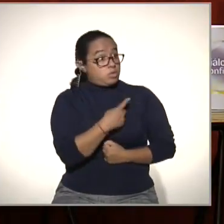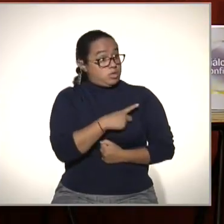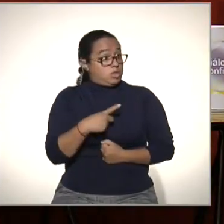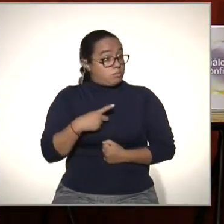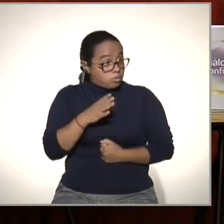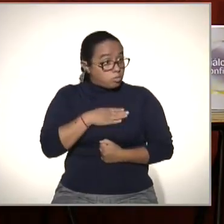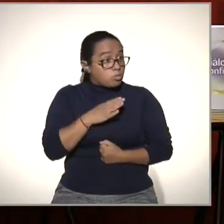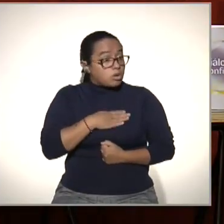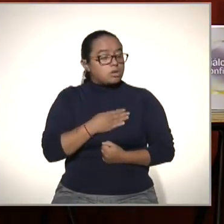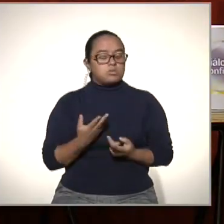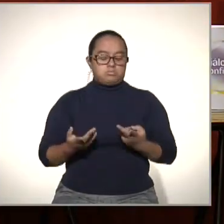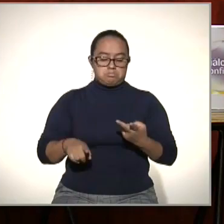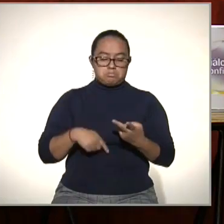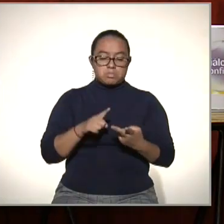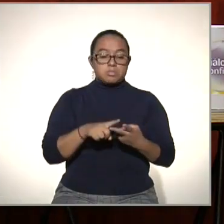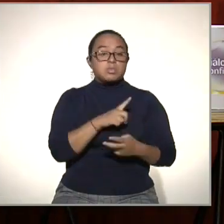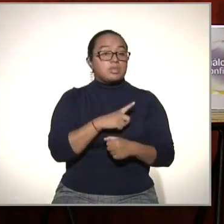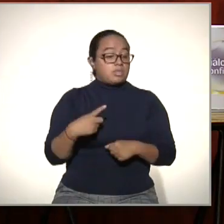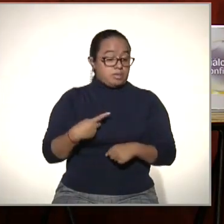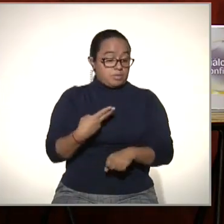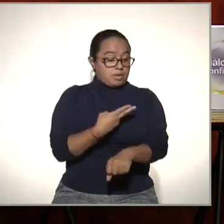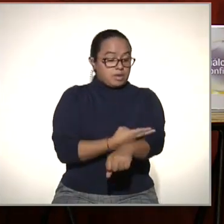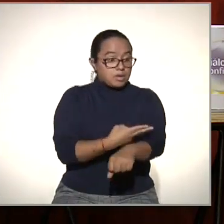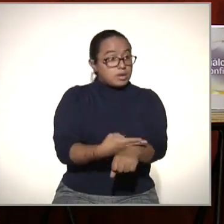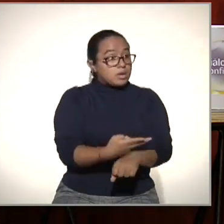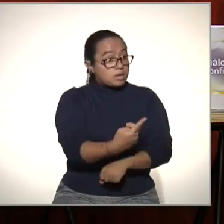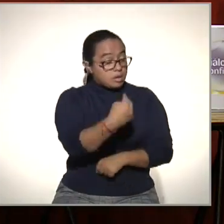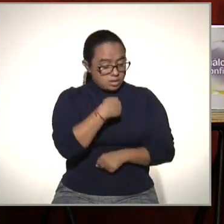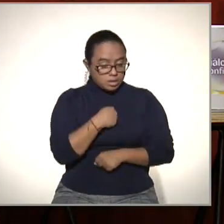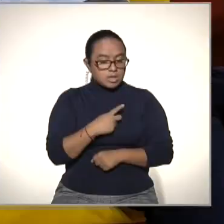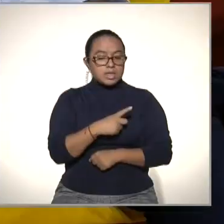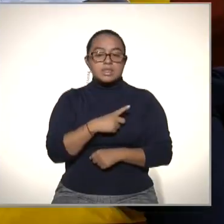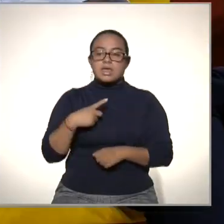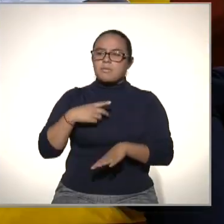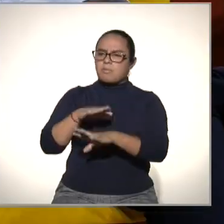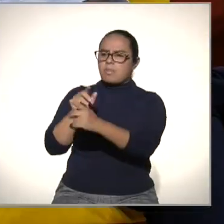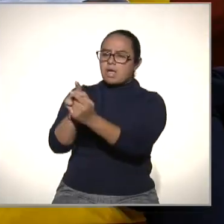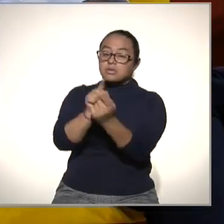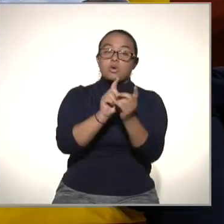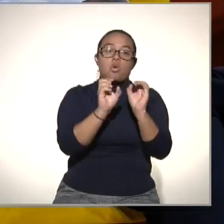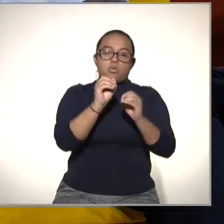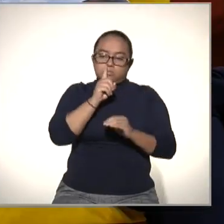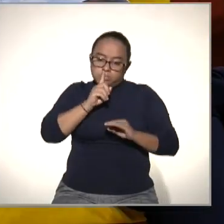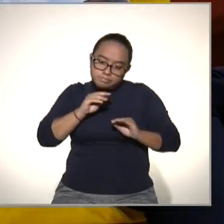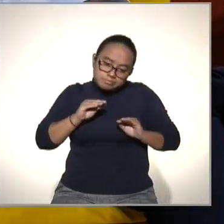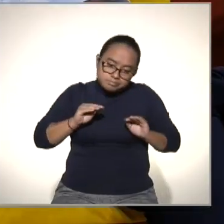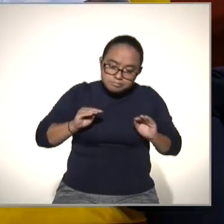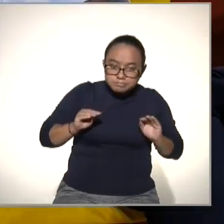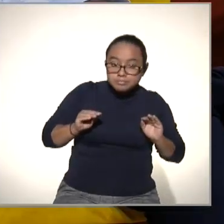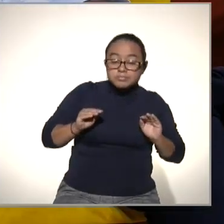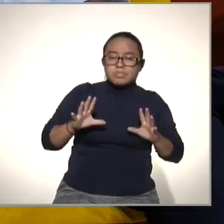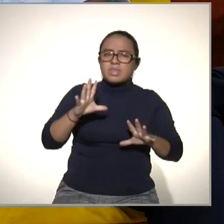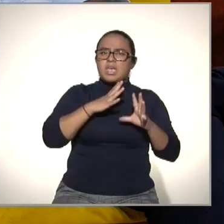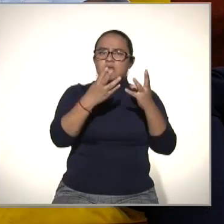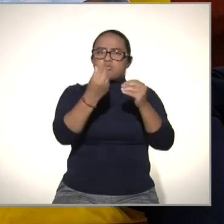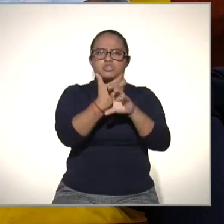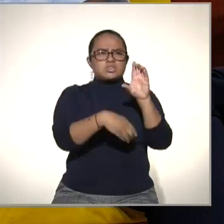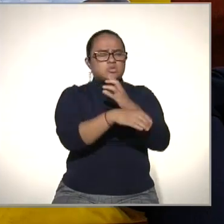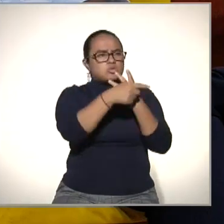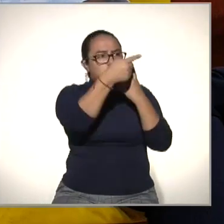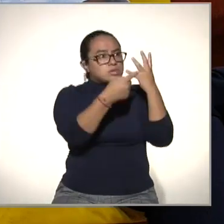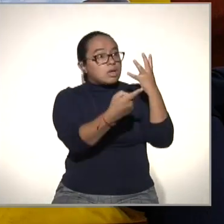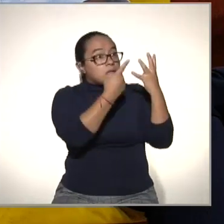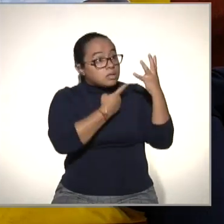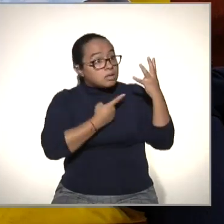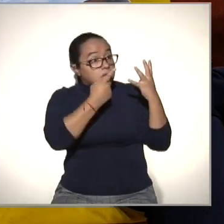debo ser honesta, debo ser o sociable o callada o un montón de cosas que